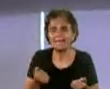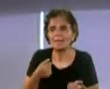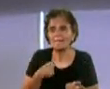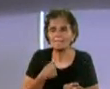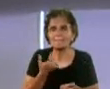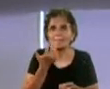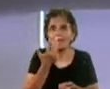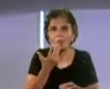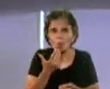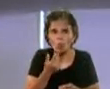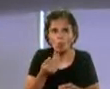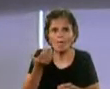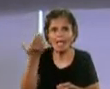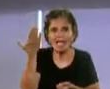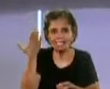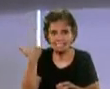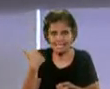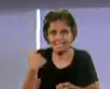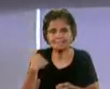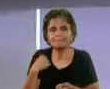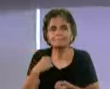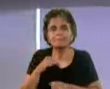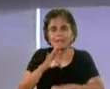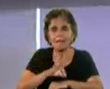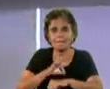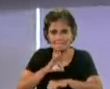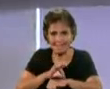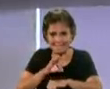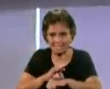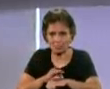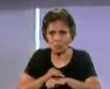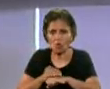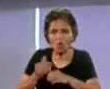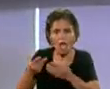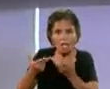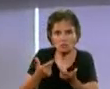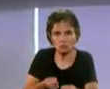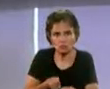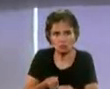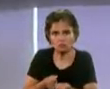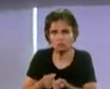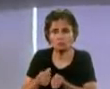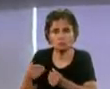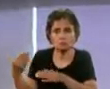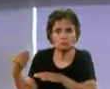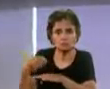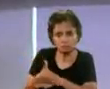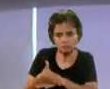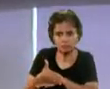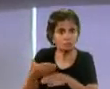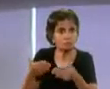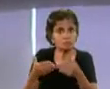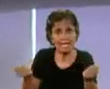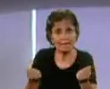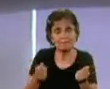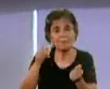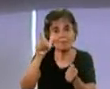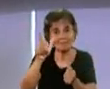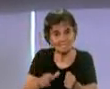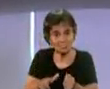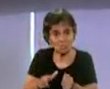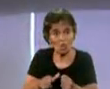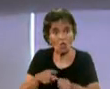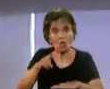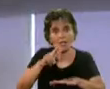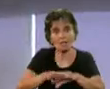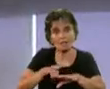me encanta cómo fue trabajando la parte médica en eso. Fíjense que rápido se intervino en la urgencia, el paciente rápido